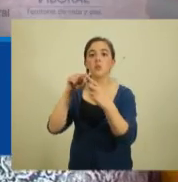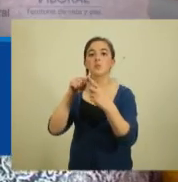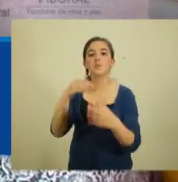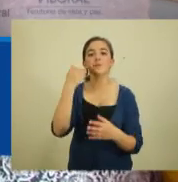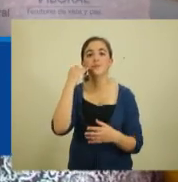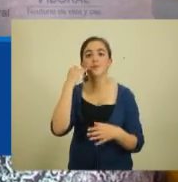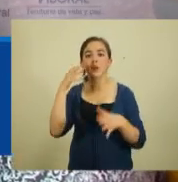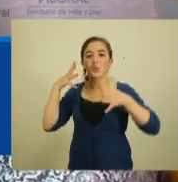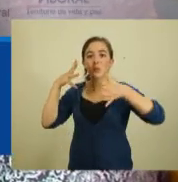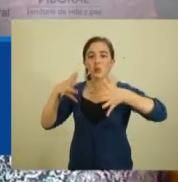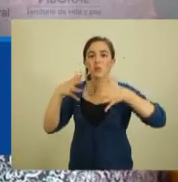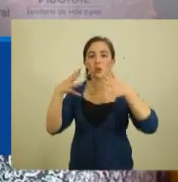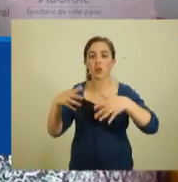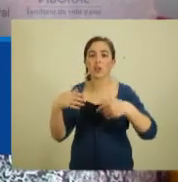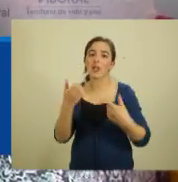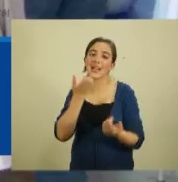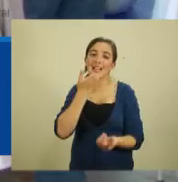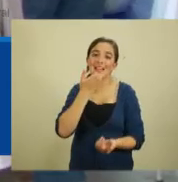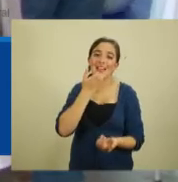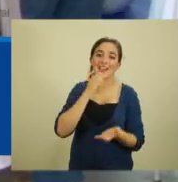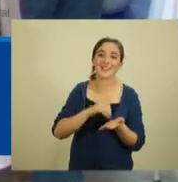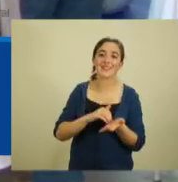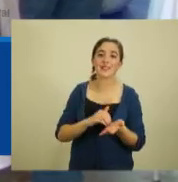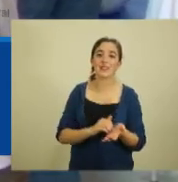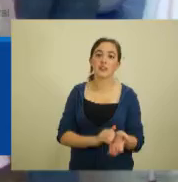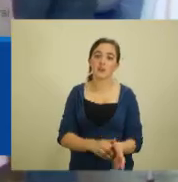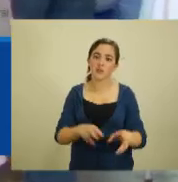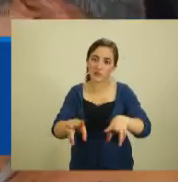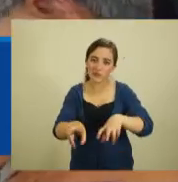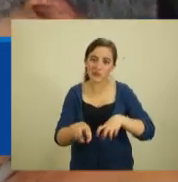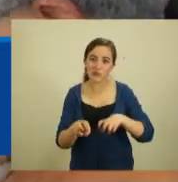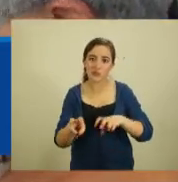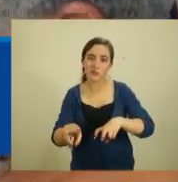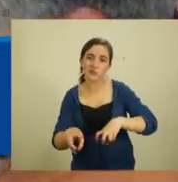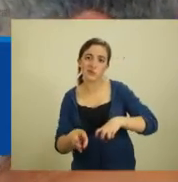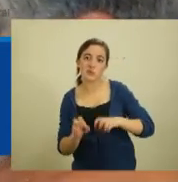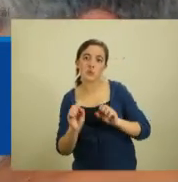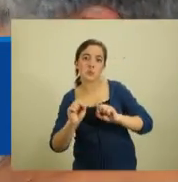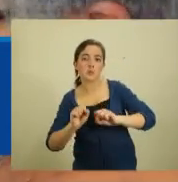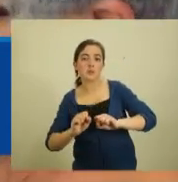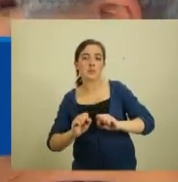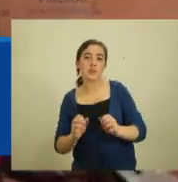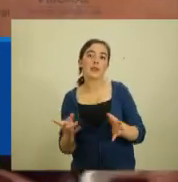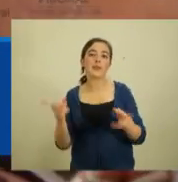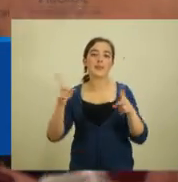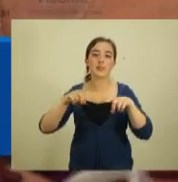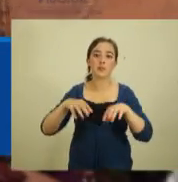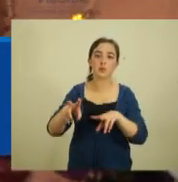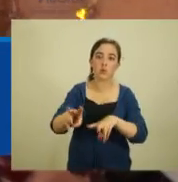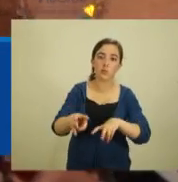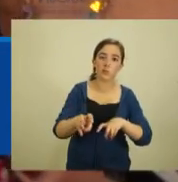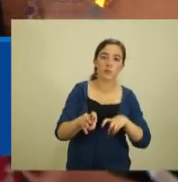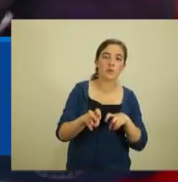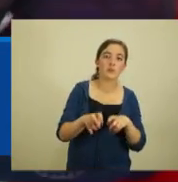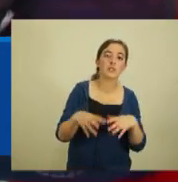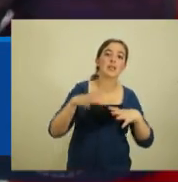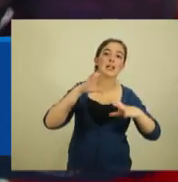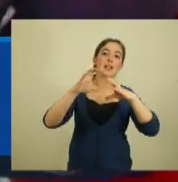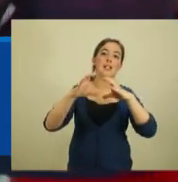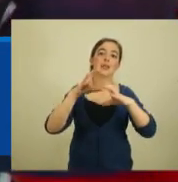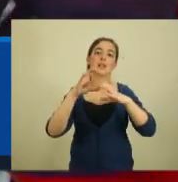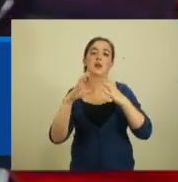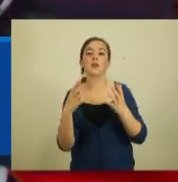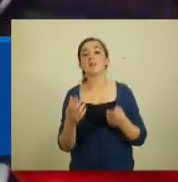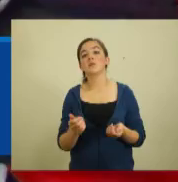como objetivo mejorar la formación personal y profesional de las mujeres de nuestro municipio. Talleres de agroindustria, principios de agronomía,